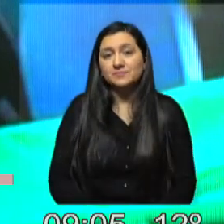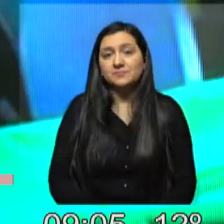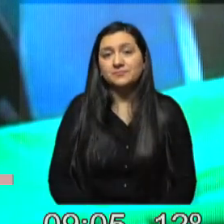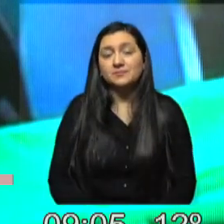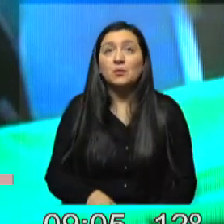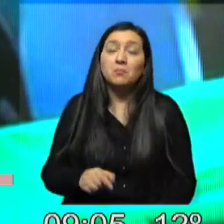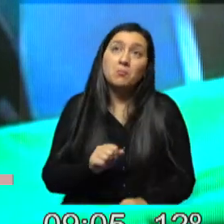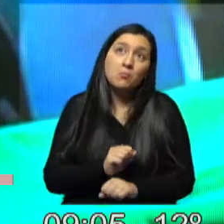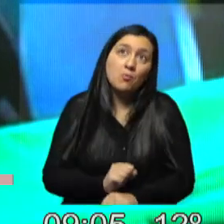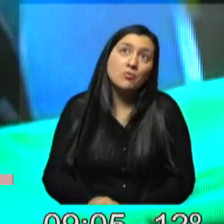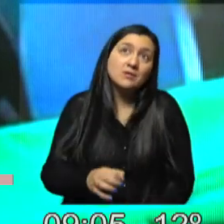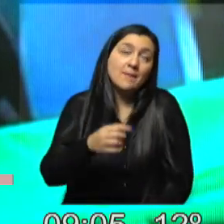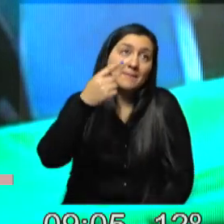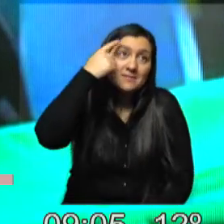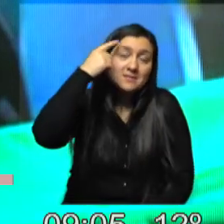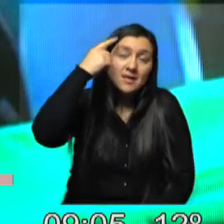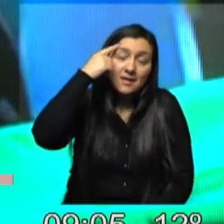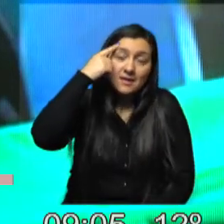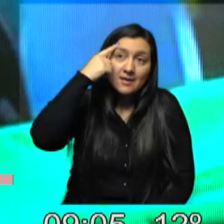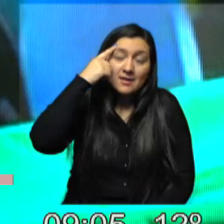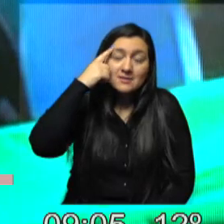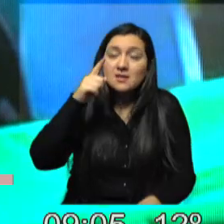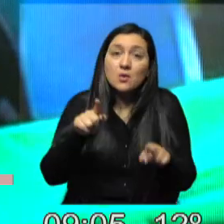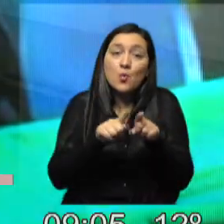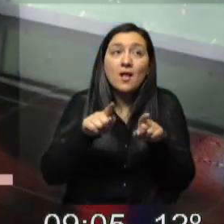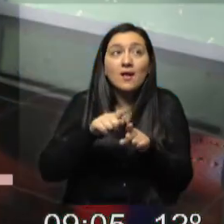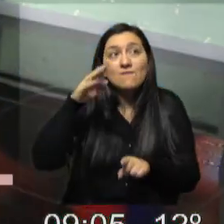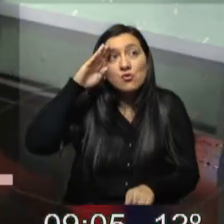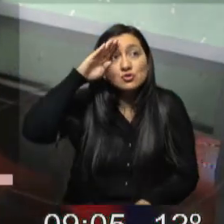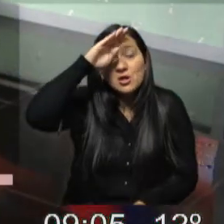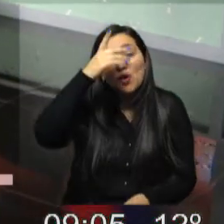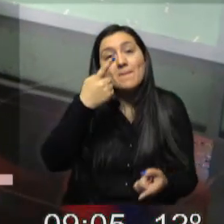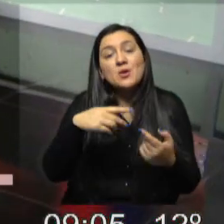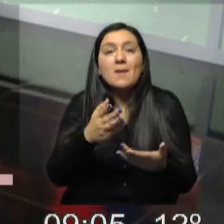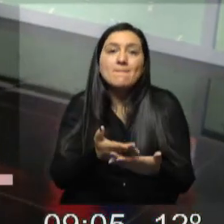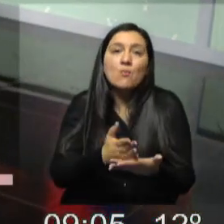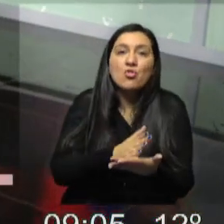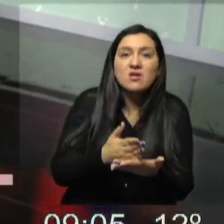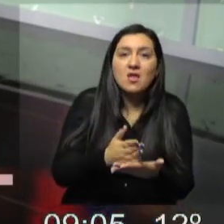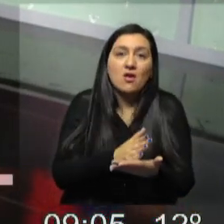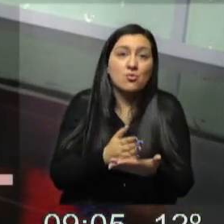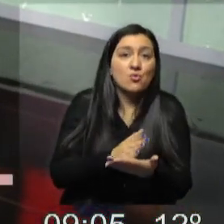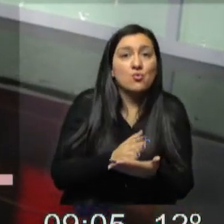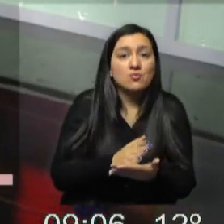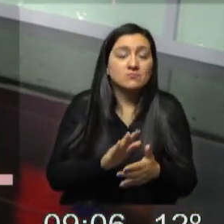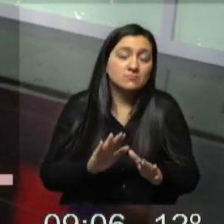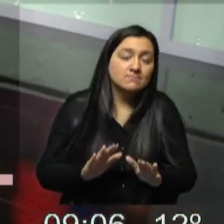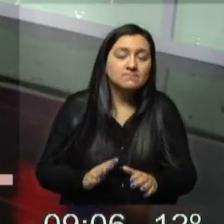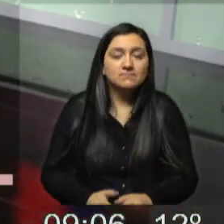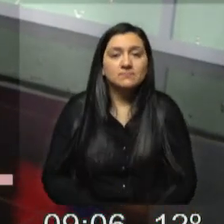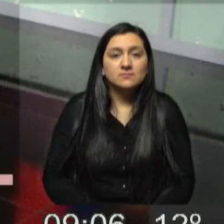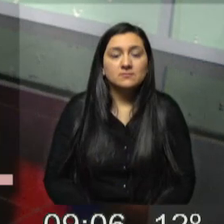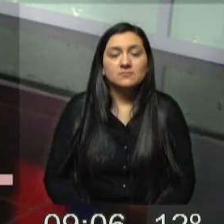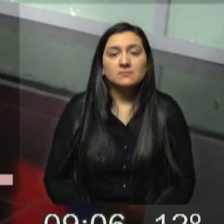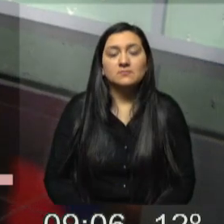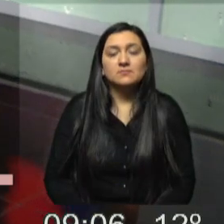uno podría decir es un bolsonarismo más moderado, con todas las comillas que se puede poner a alguien que forma parte del bolsonarismo. Claro. pero que emerge